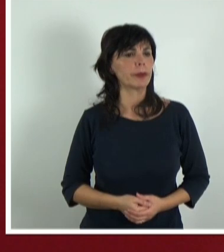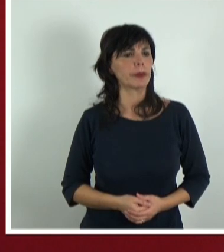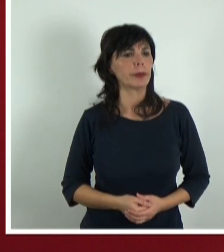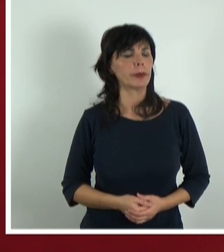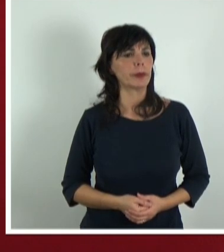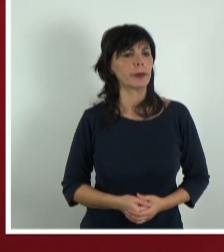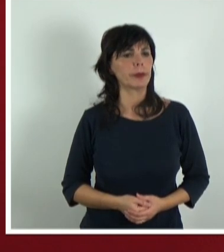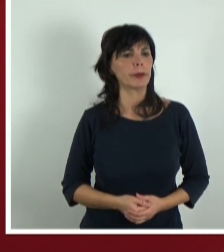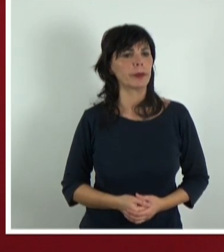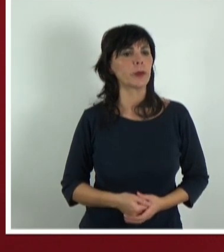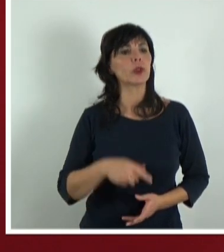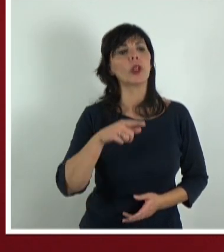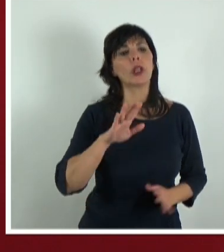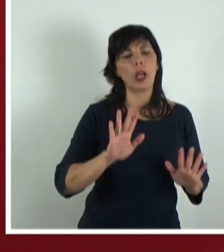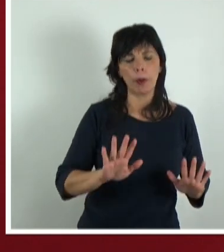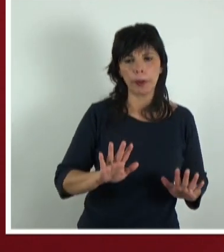no se puede imaginar